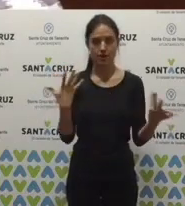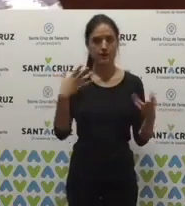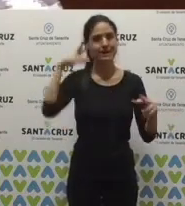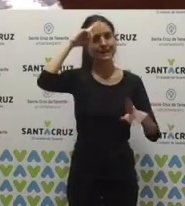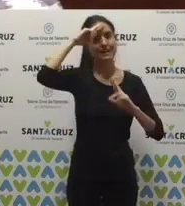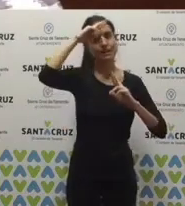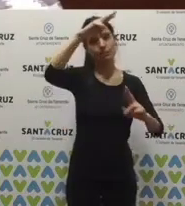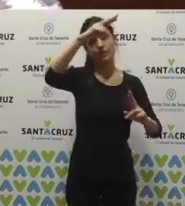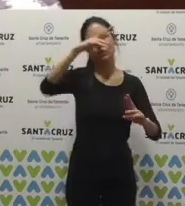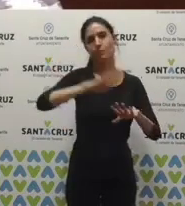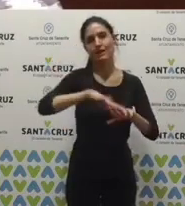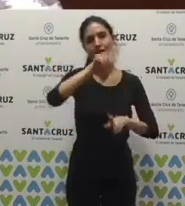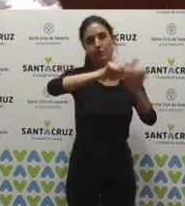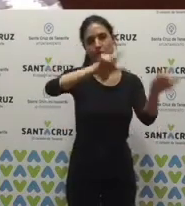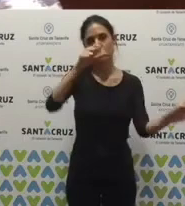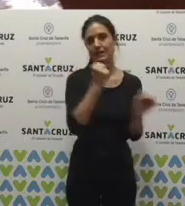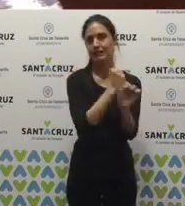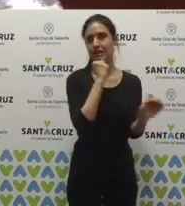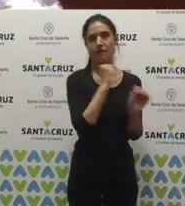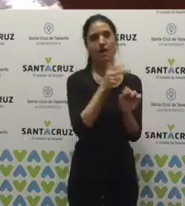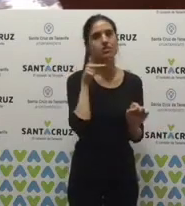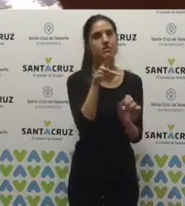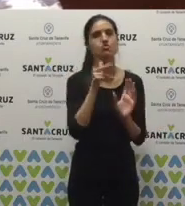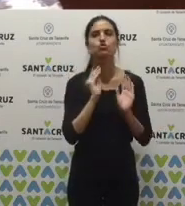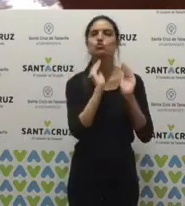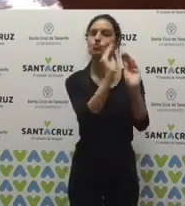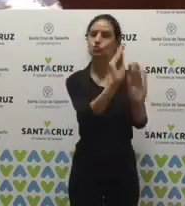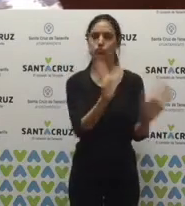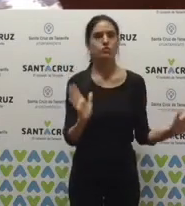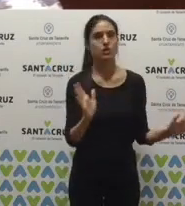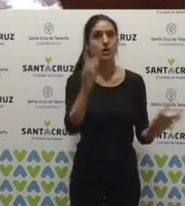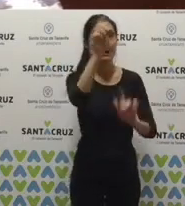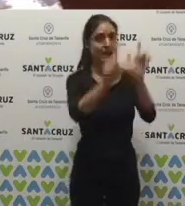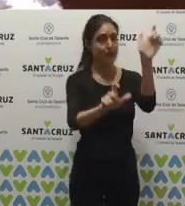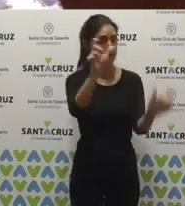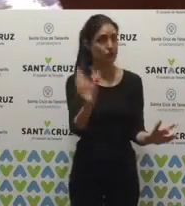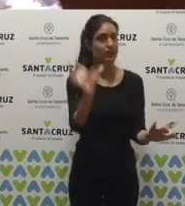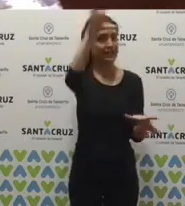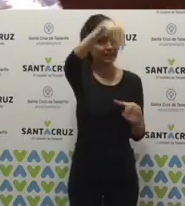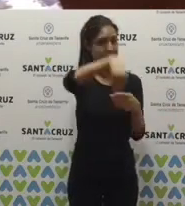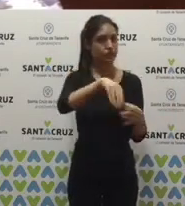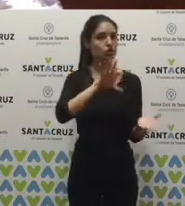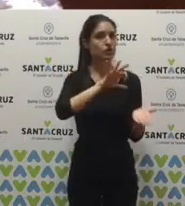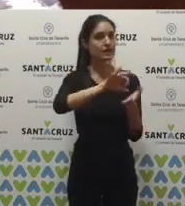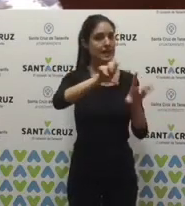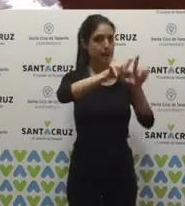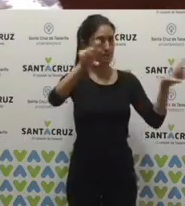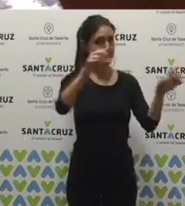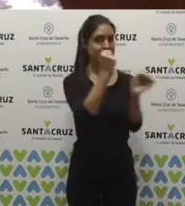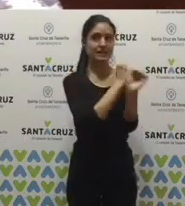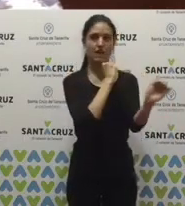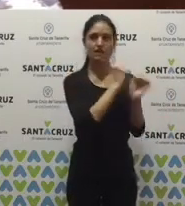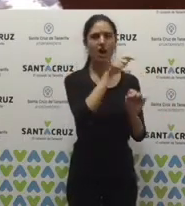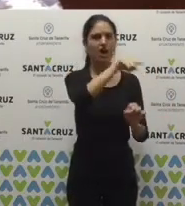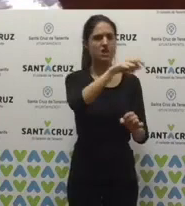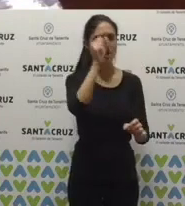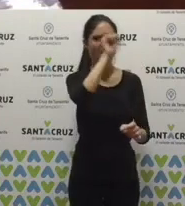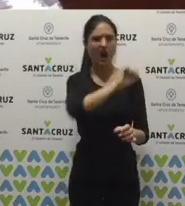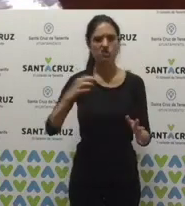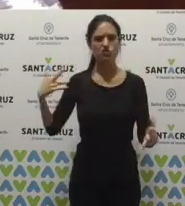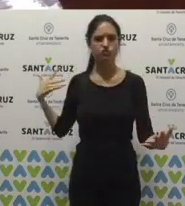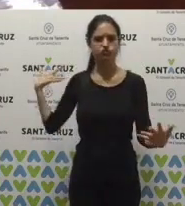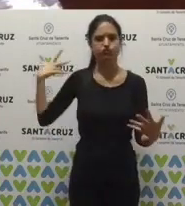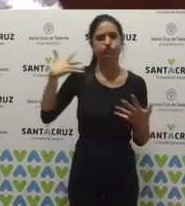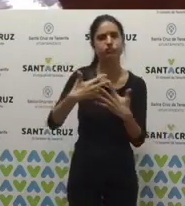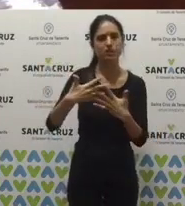quienes trabajan en la empresa que lleva este servicio han aparecido largos años de retrasos